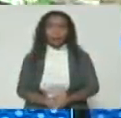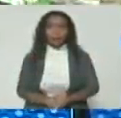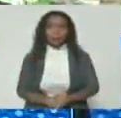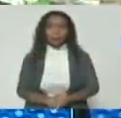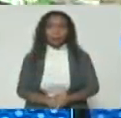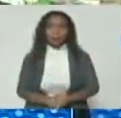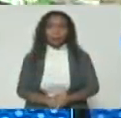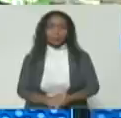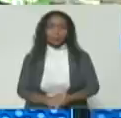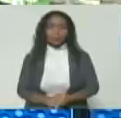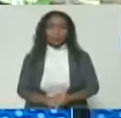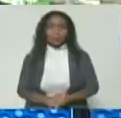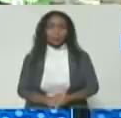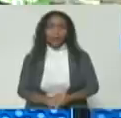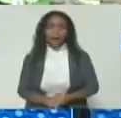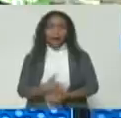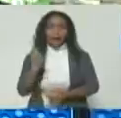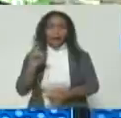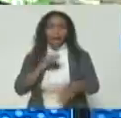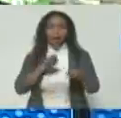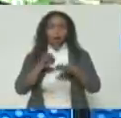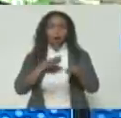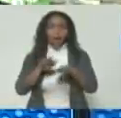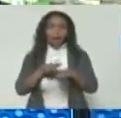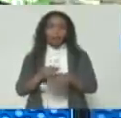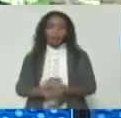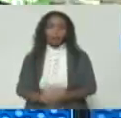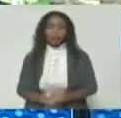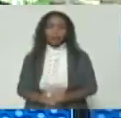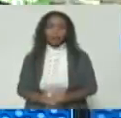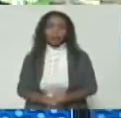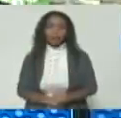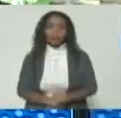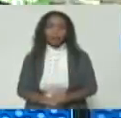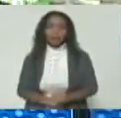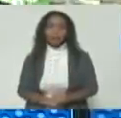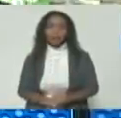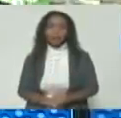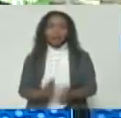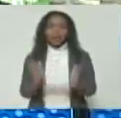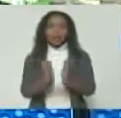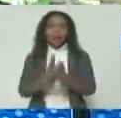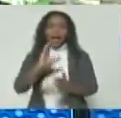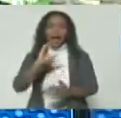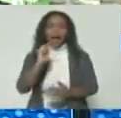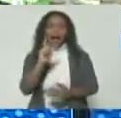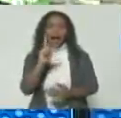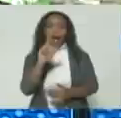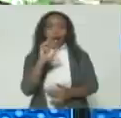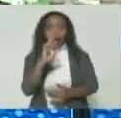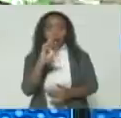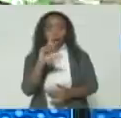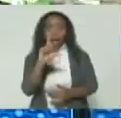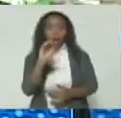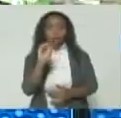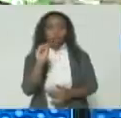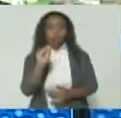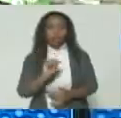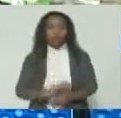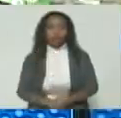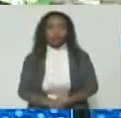en San Carlos allá, San Carlos de Austria, lo llaman todavía.